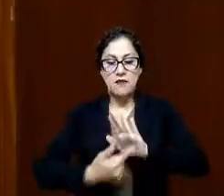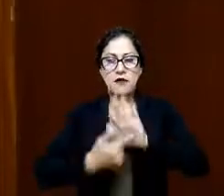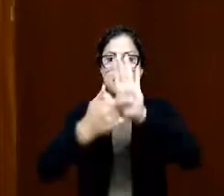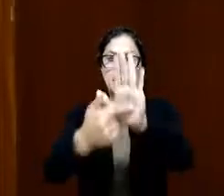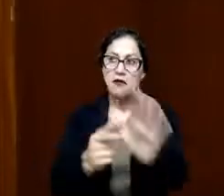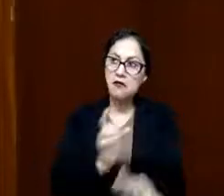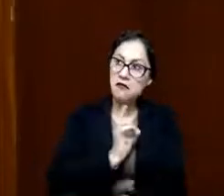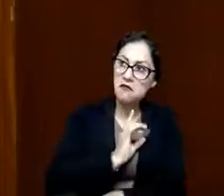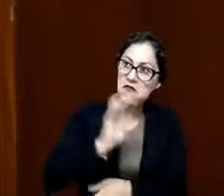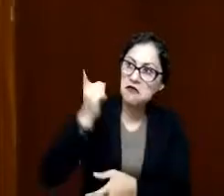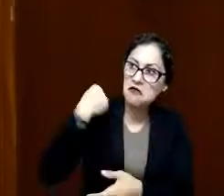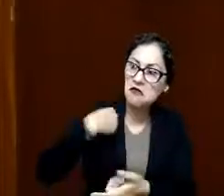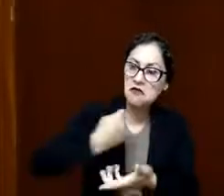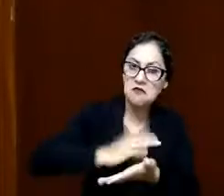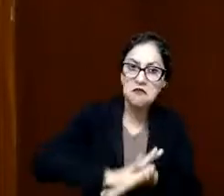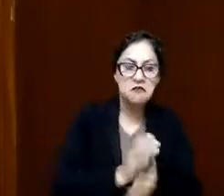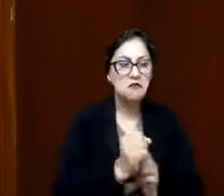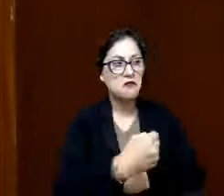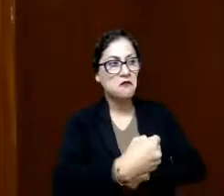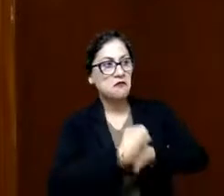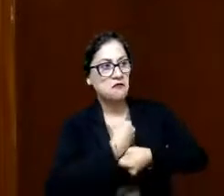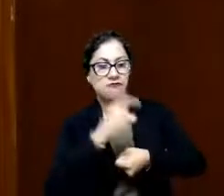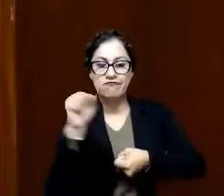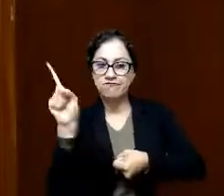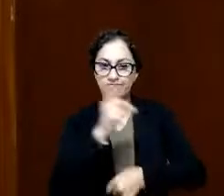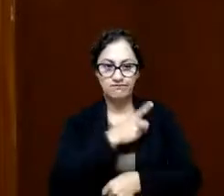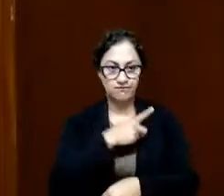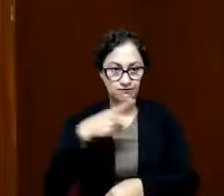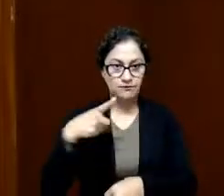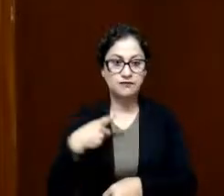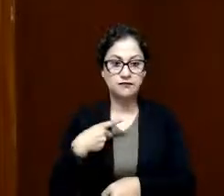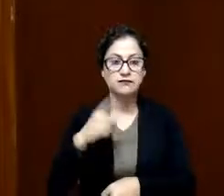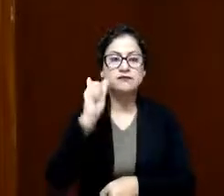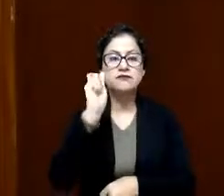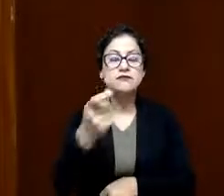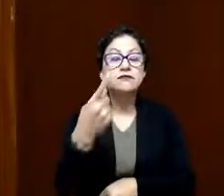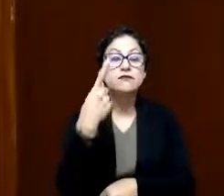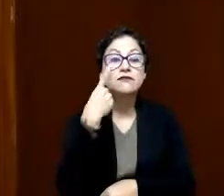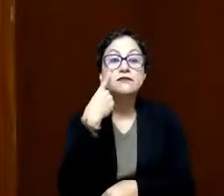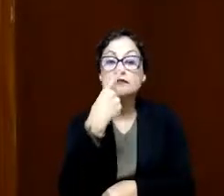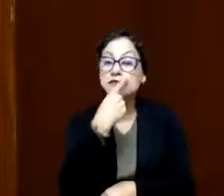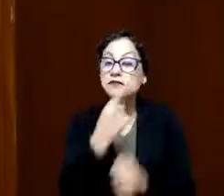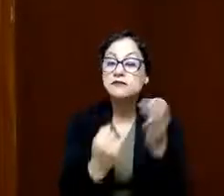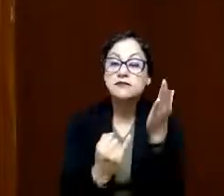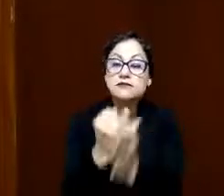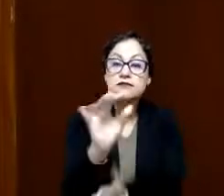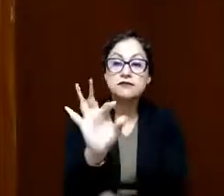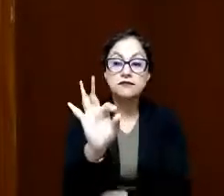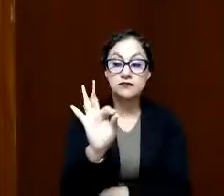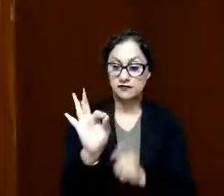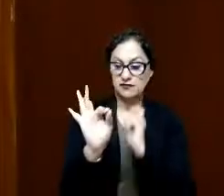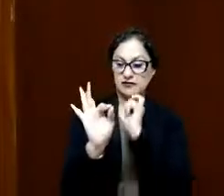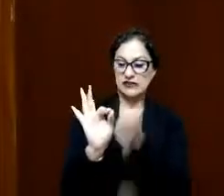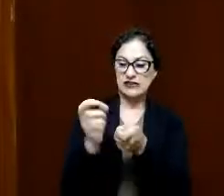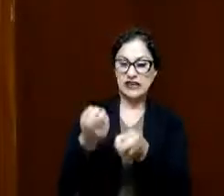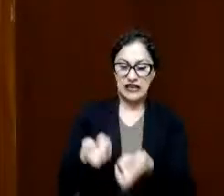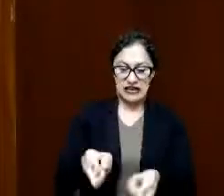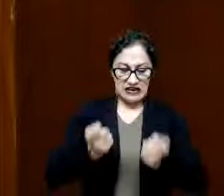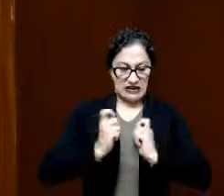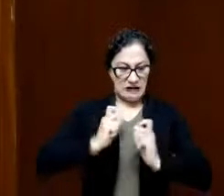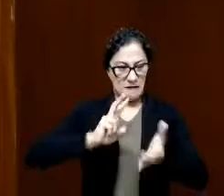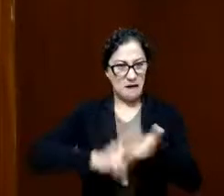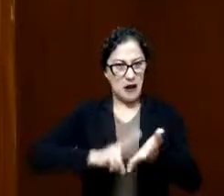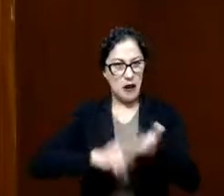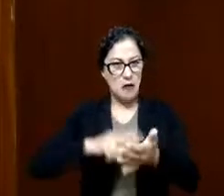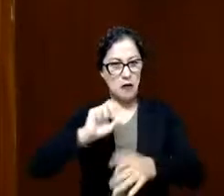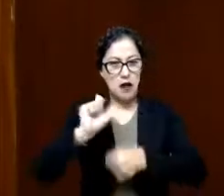sufrir discriminación o violencia. La preferencia sexual no es un estatus que la persona posee, sino algo que se